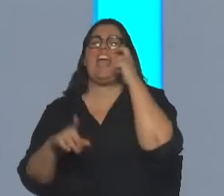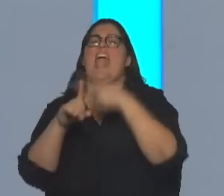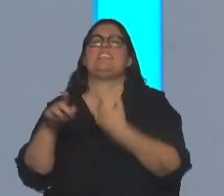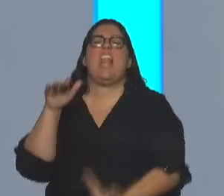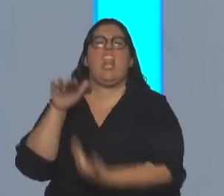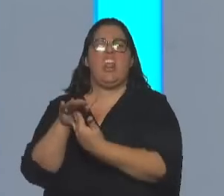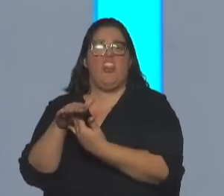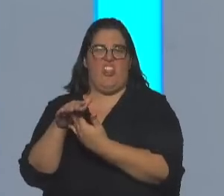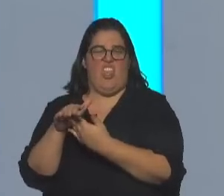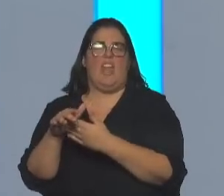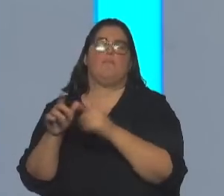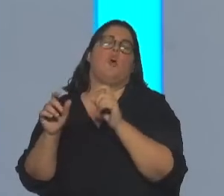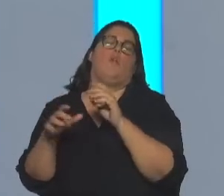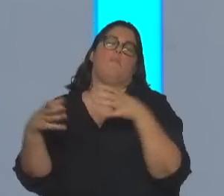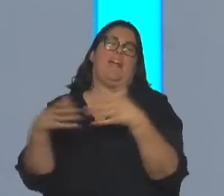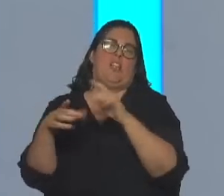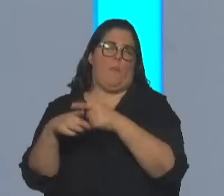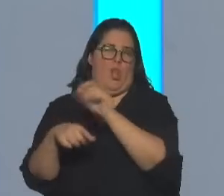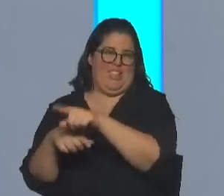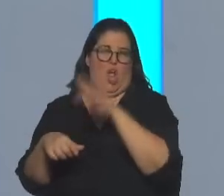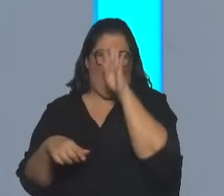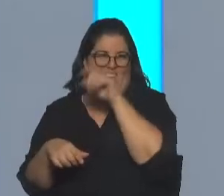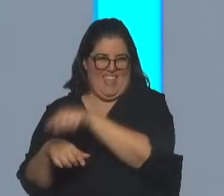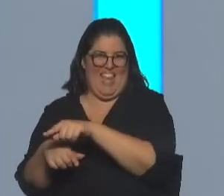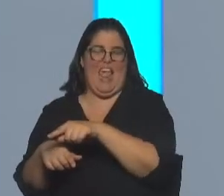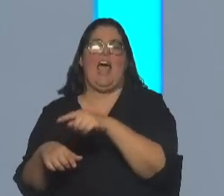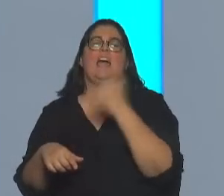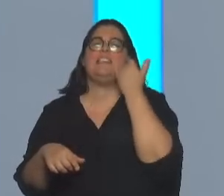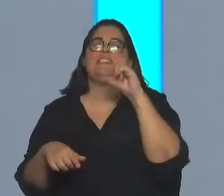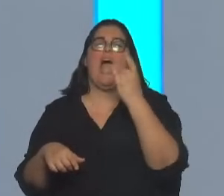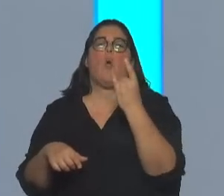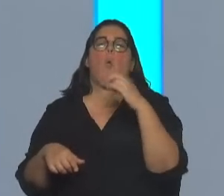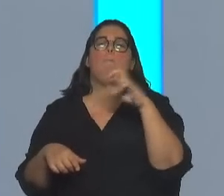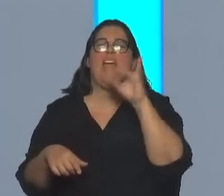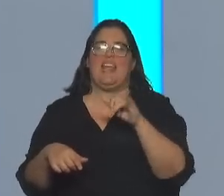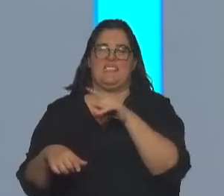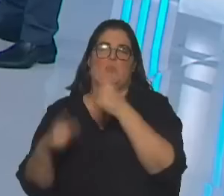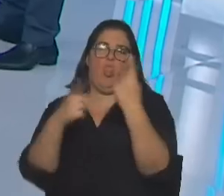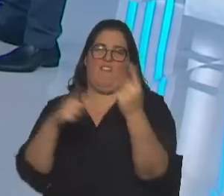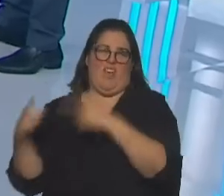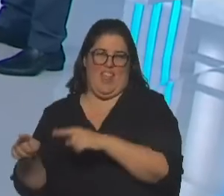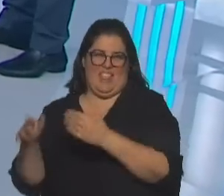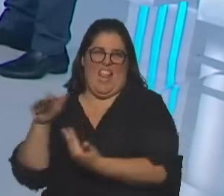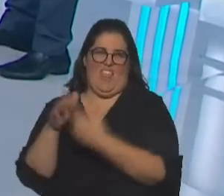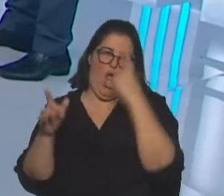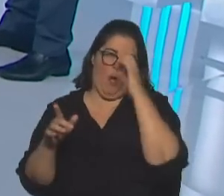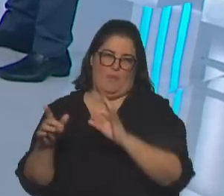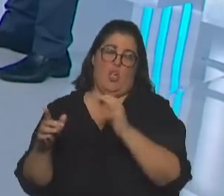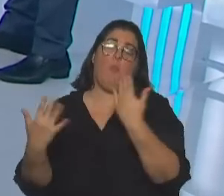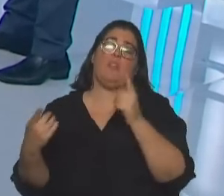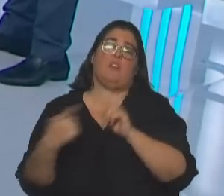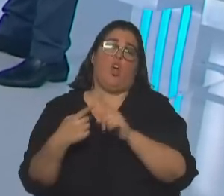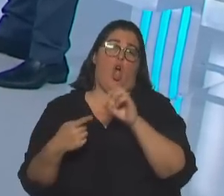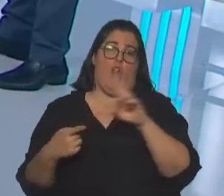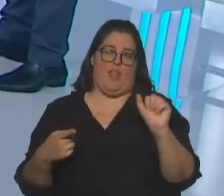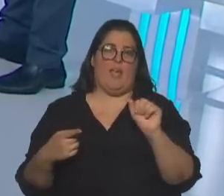líder, hablamos del líder del partido, mejor dicho, Yacu Pérez, ¿no? Que fue candidato en la última elección. Sin alianzas va a ser difícil. Pareciera